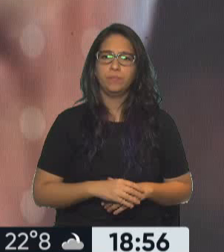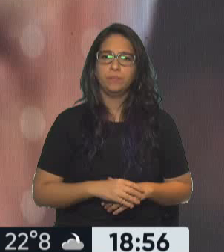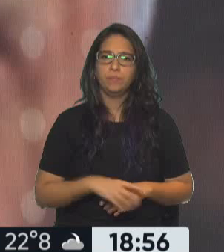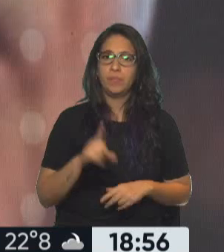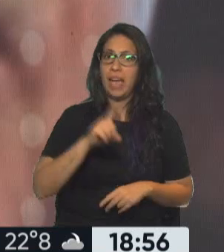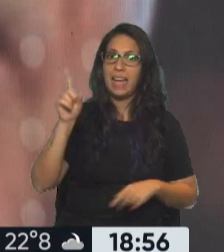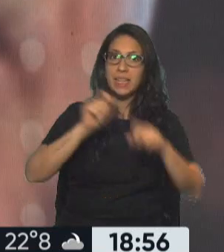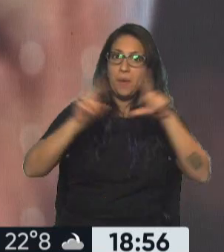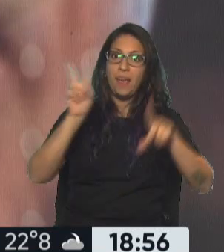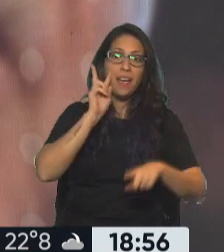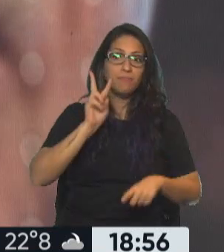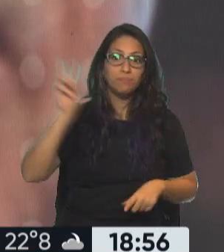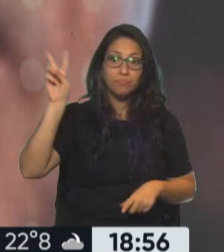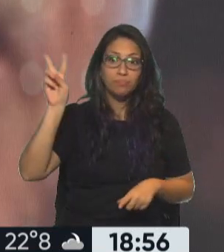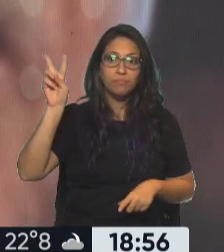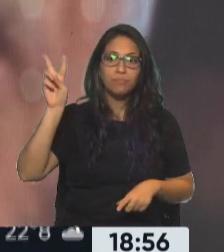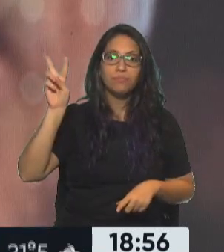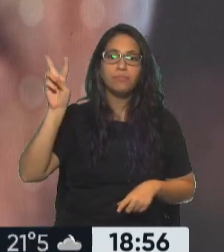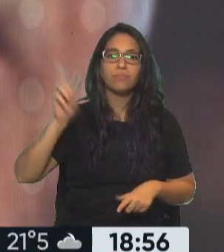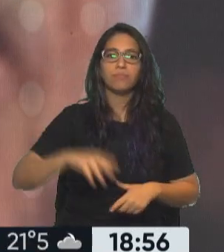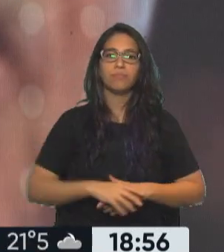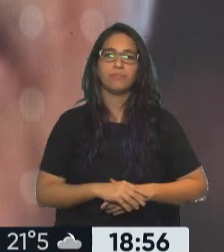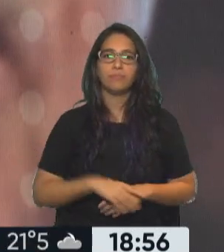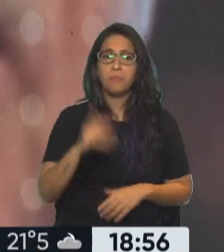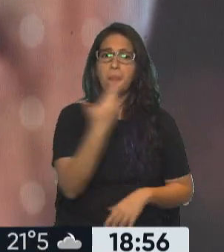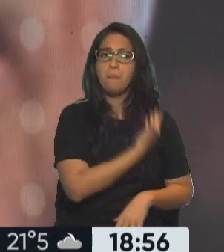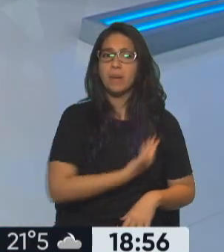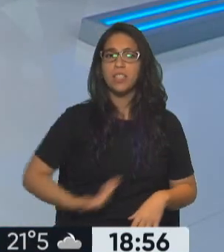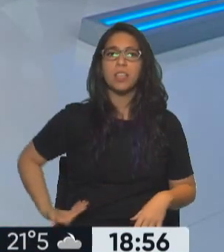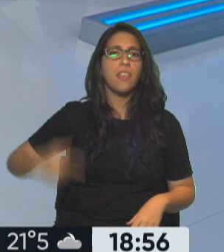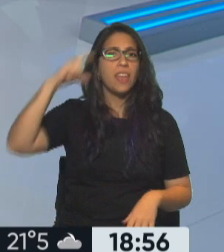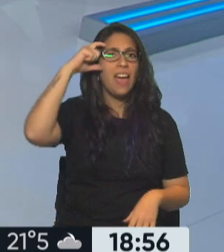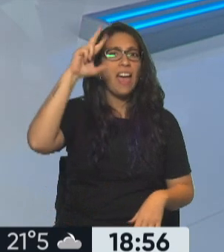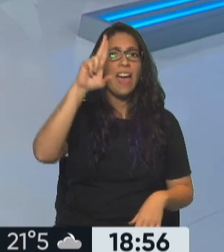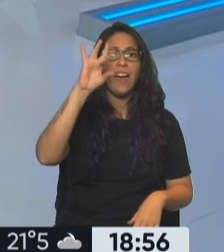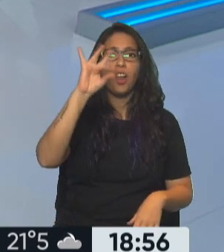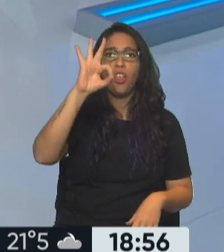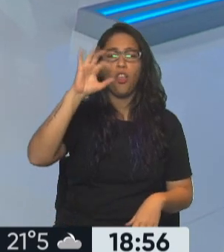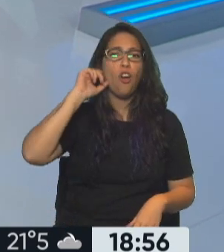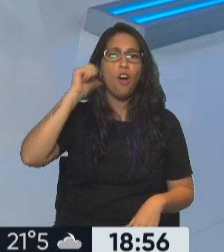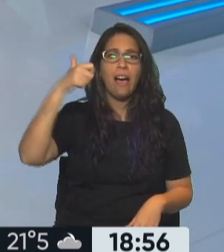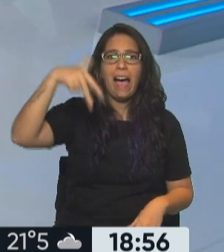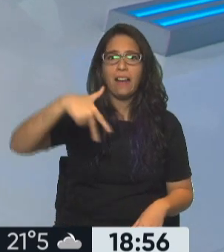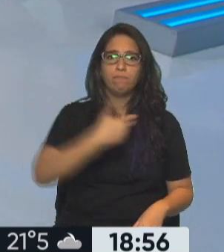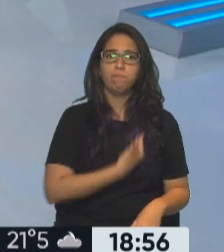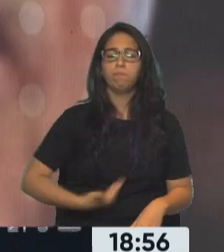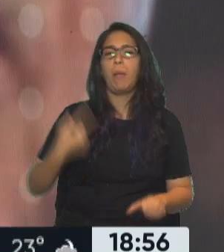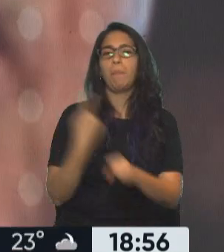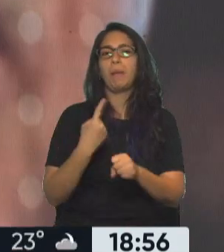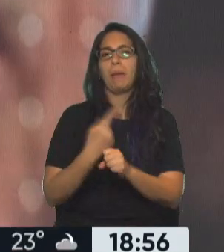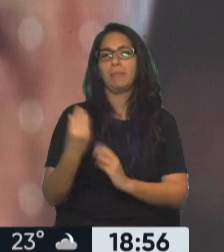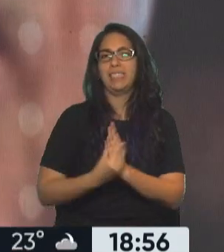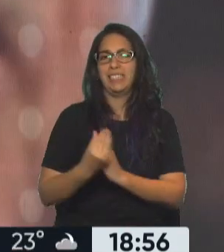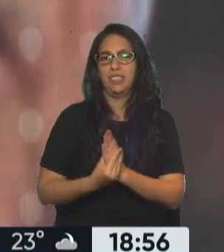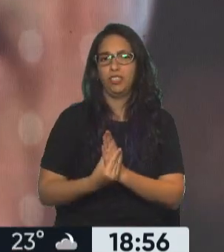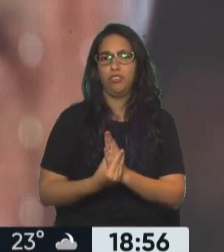Quien estamos viendo de fondo es Recep Tayyip Erdogan, es el presidente actual de Turquía, gobierna al país primero como primer ministro y en los últimos